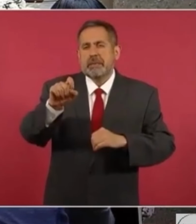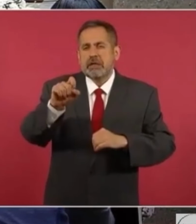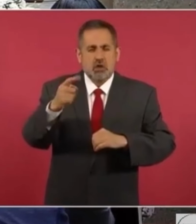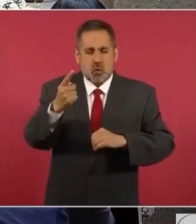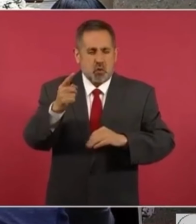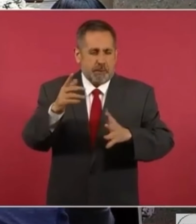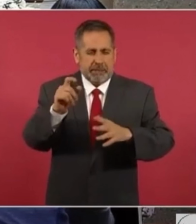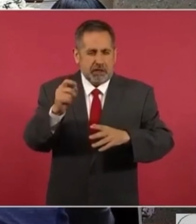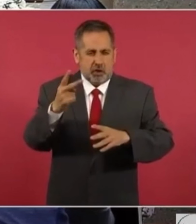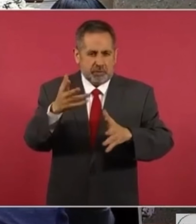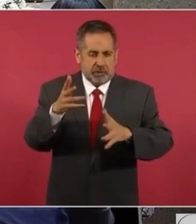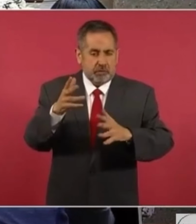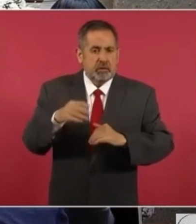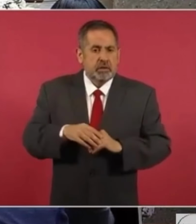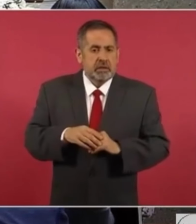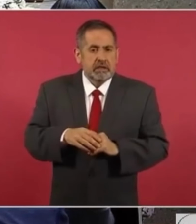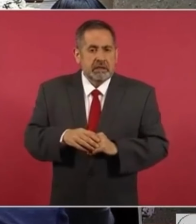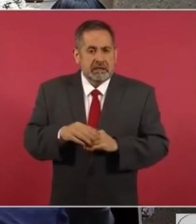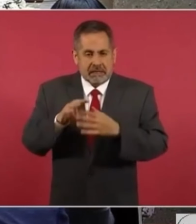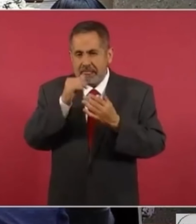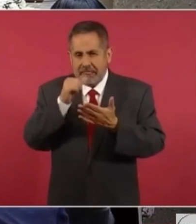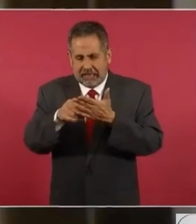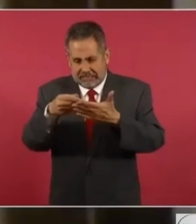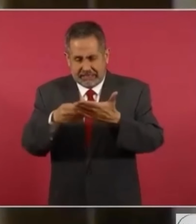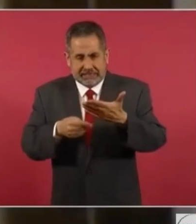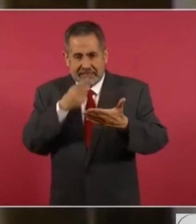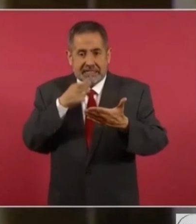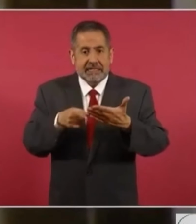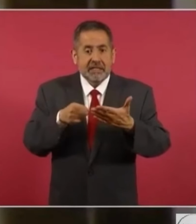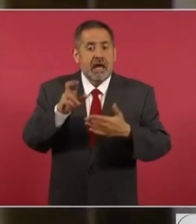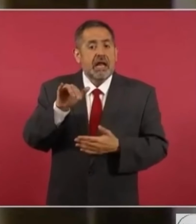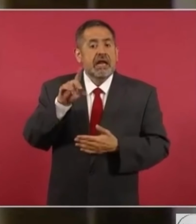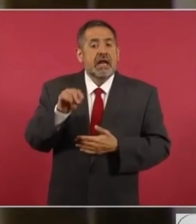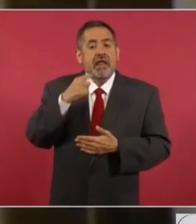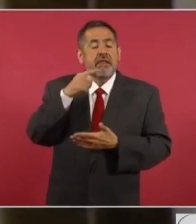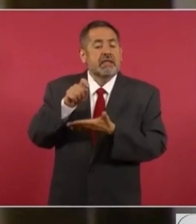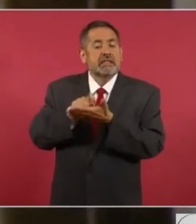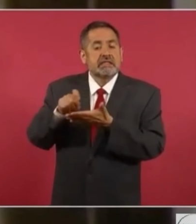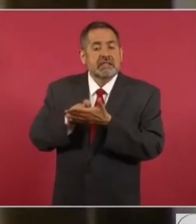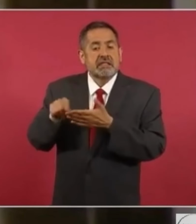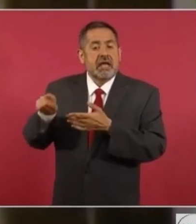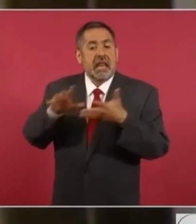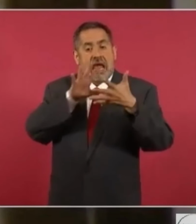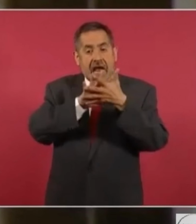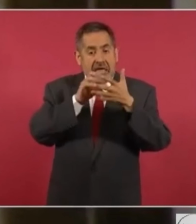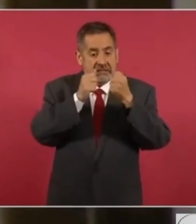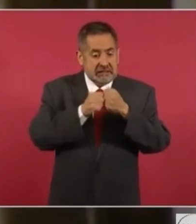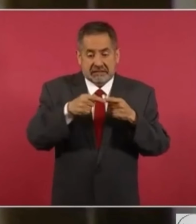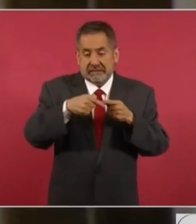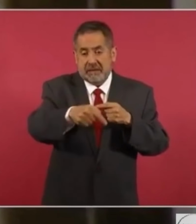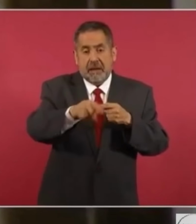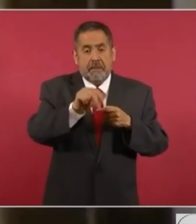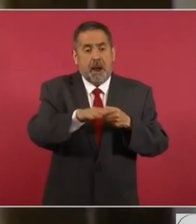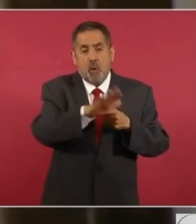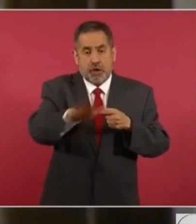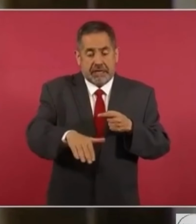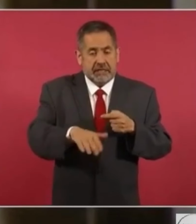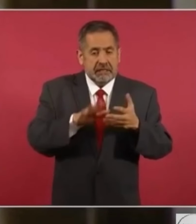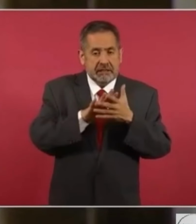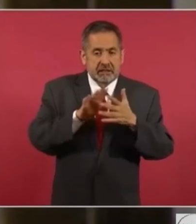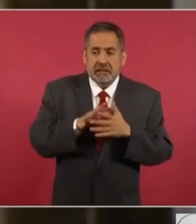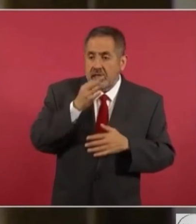1921 o 22, no recuerdo bien la fecha de estas cartas, Ricardo escribe desde prisión, está a punto de morir,